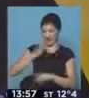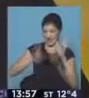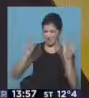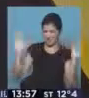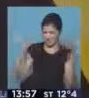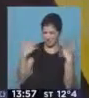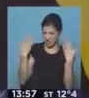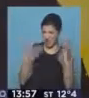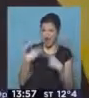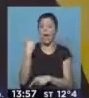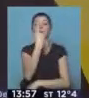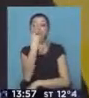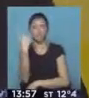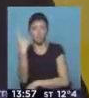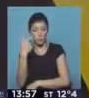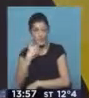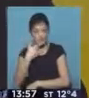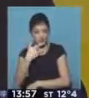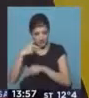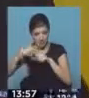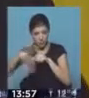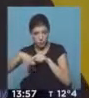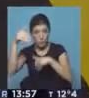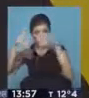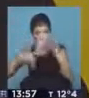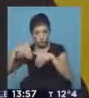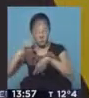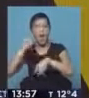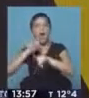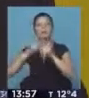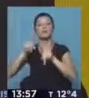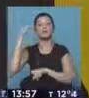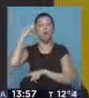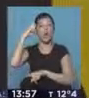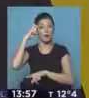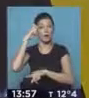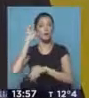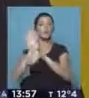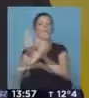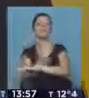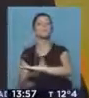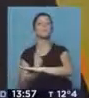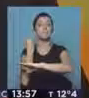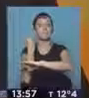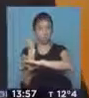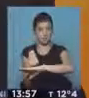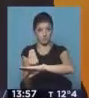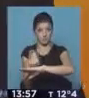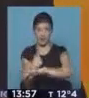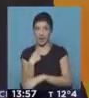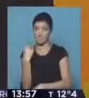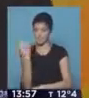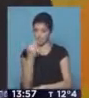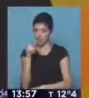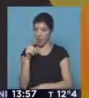tomada sin tener en cuenta a Paraguay y a Brasil, los otros miembros del Mercosur.